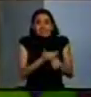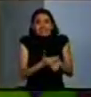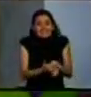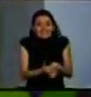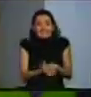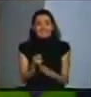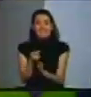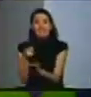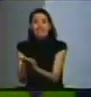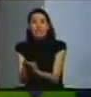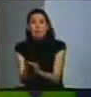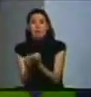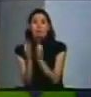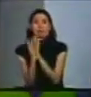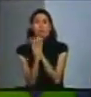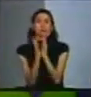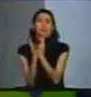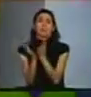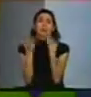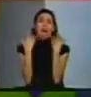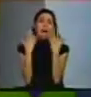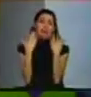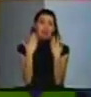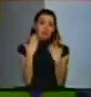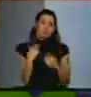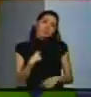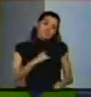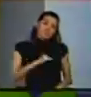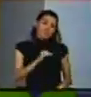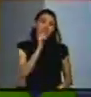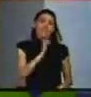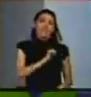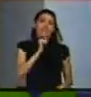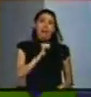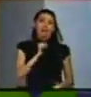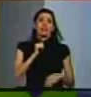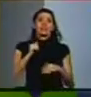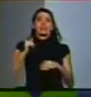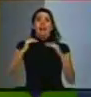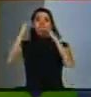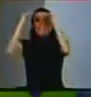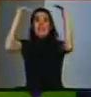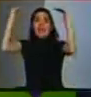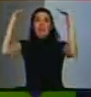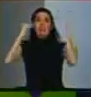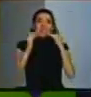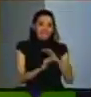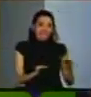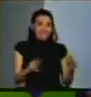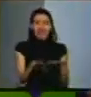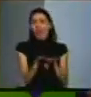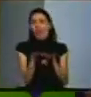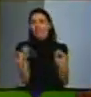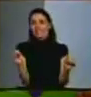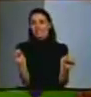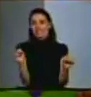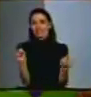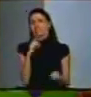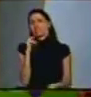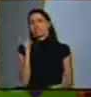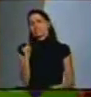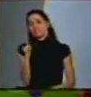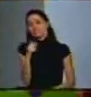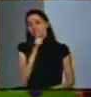que deberán comprar entre aglomeraciones y calor. Tenemos que seguir. Todavía nos falta para los más grandes, pero los niños ya están listos.